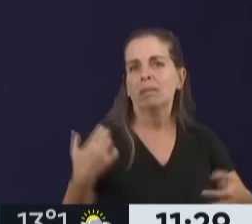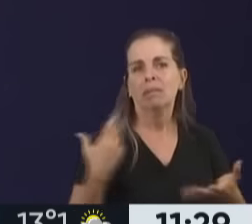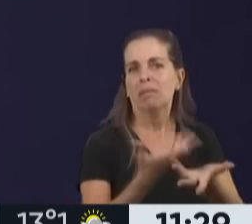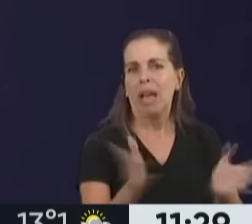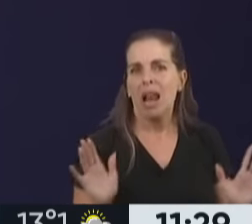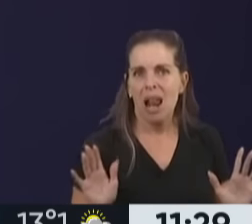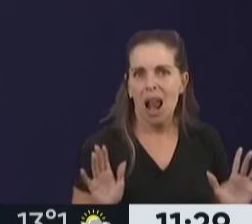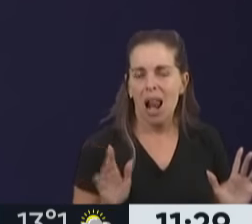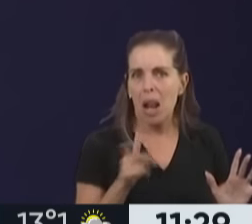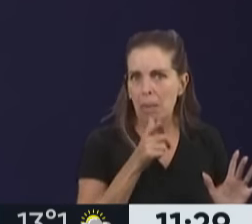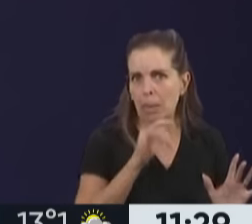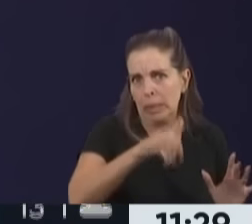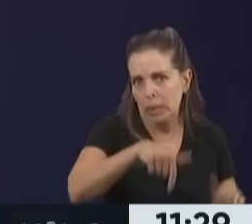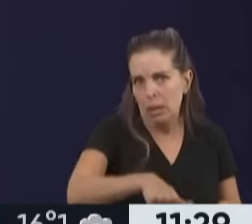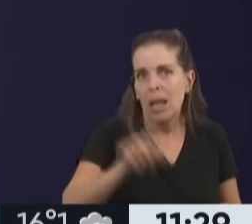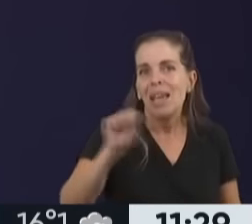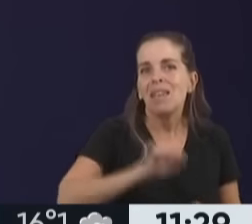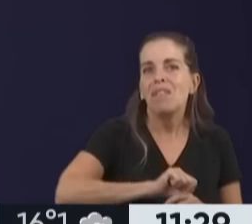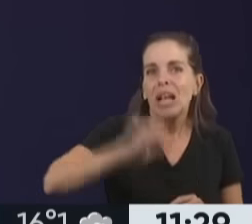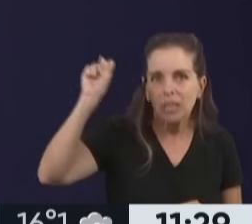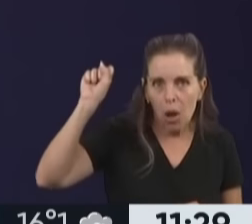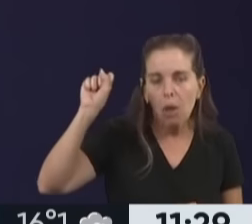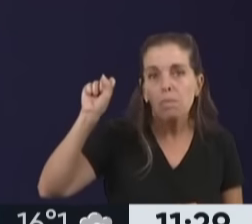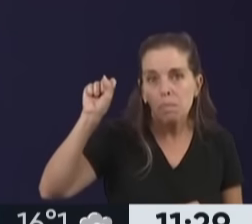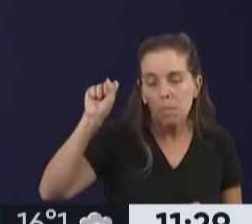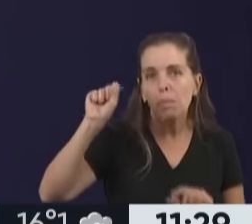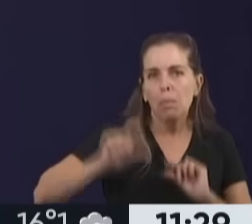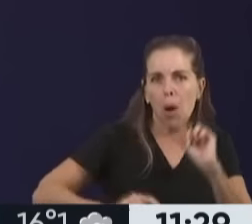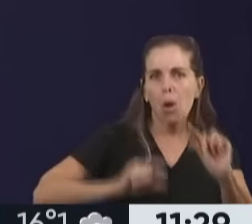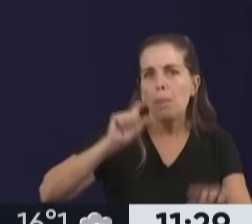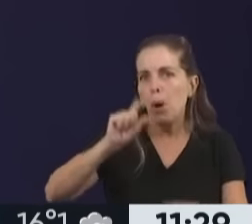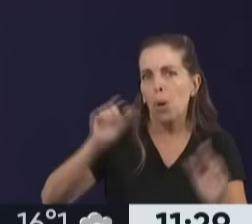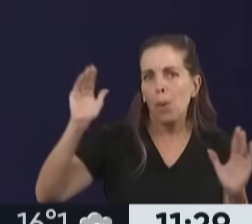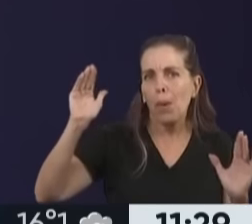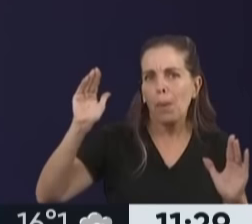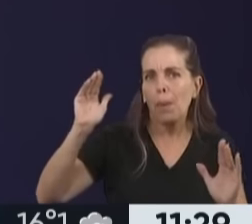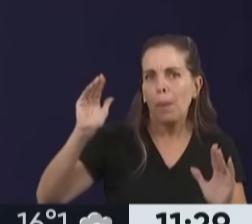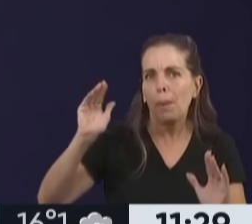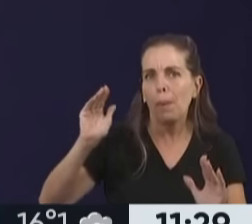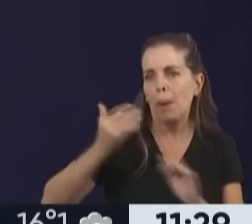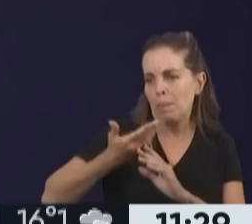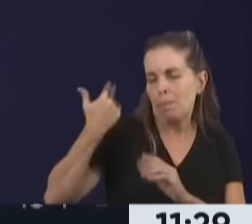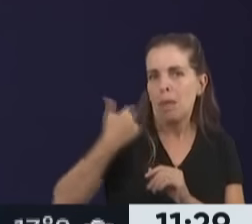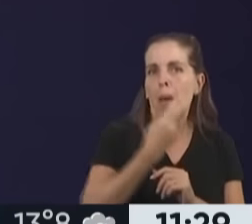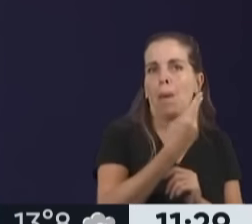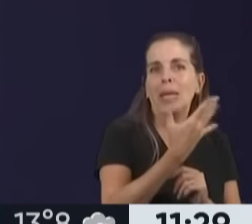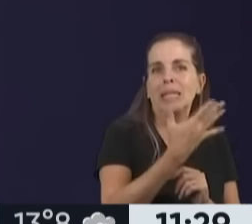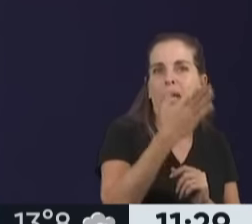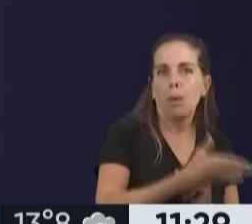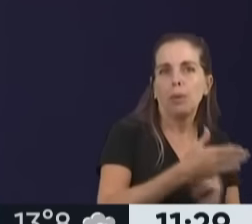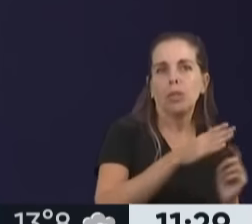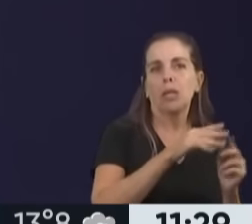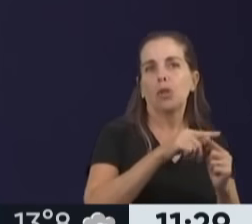acá me parece que se aplica la inflación va bajando pasó del 25 para haer números redondos no 25